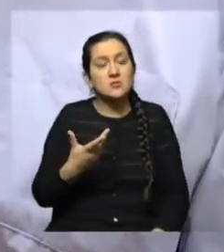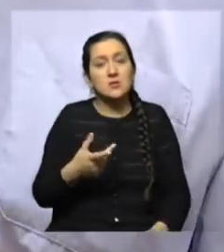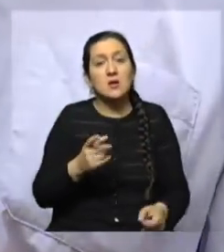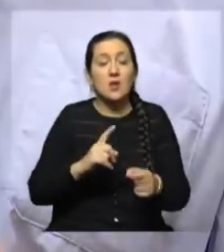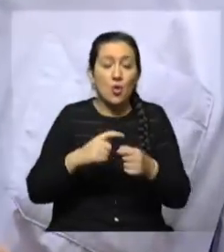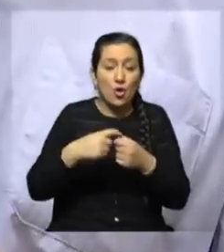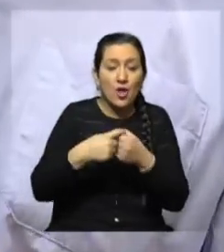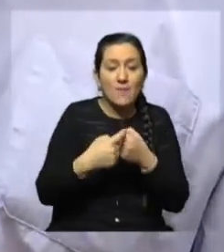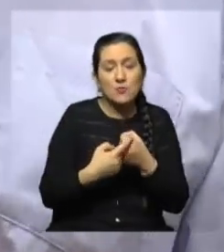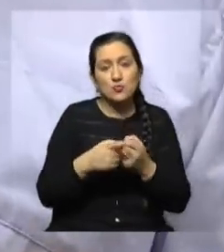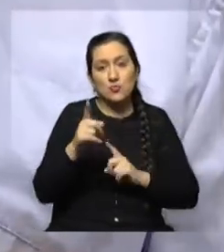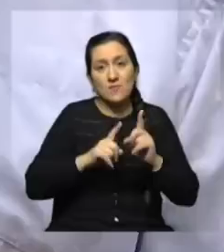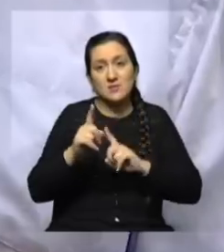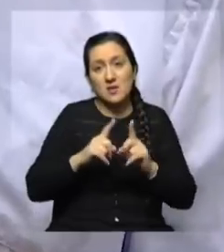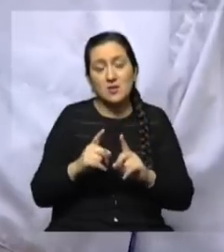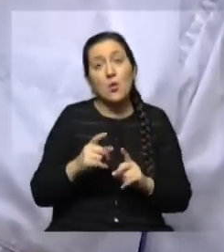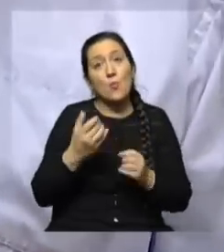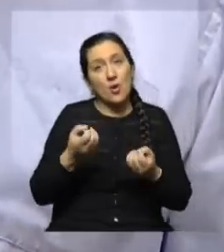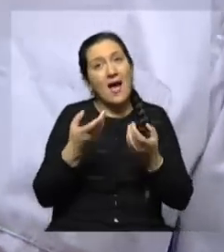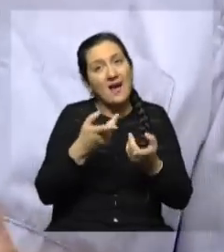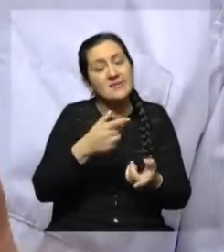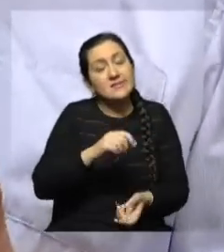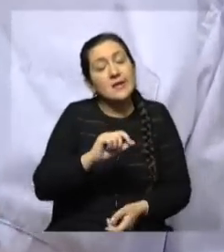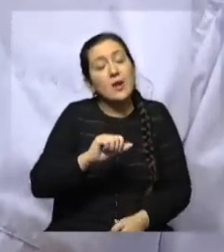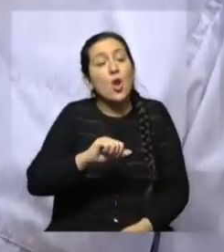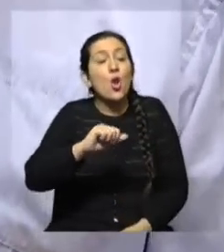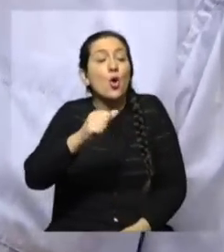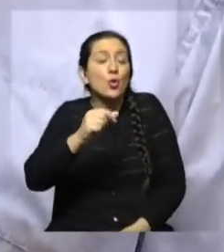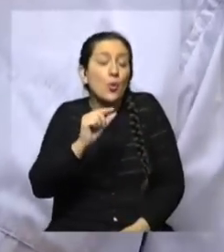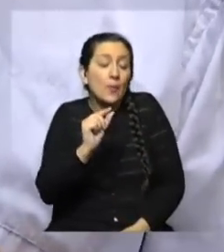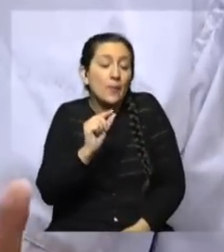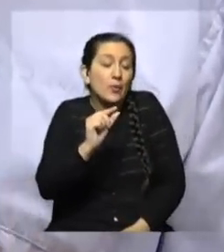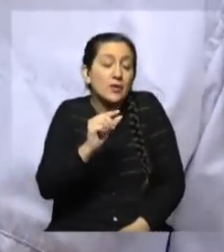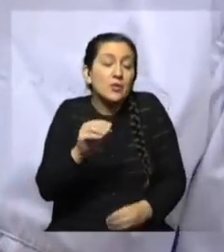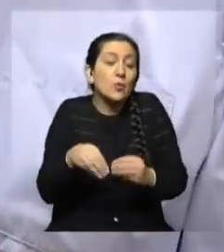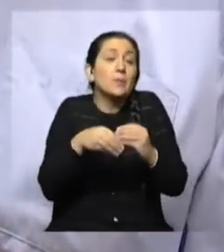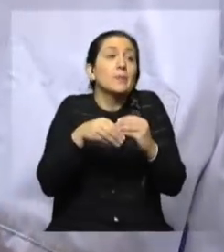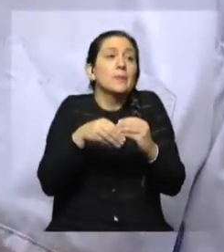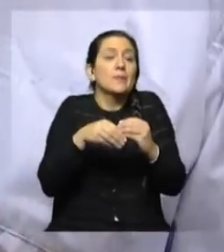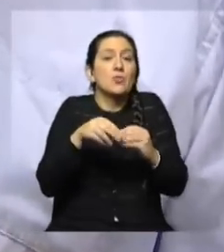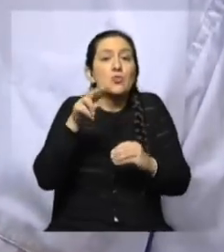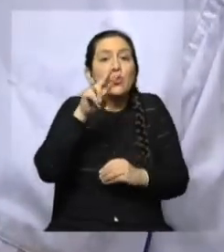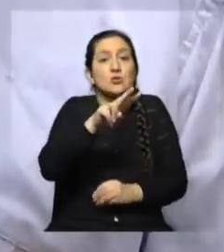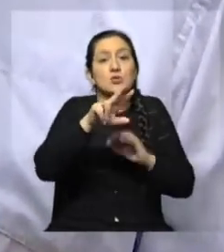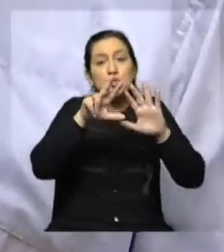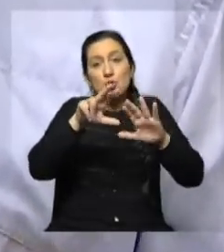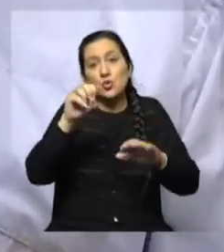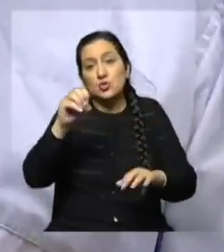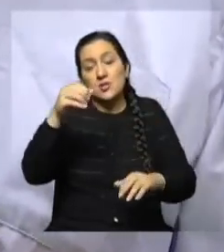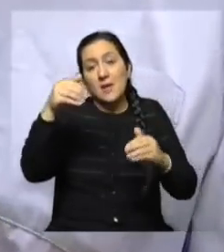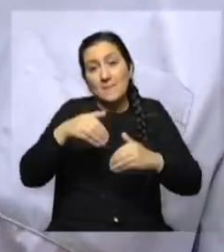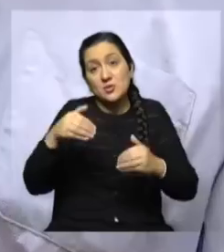gremios universitarios se consiguió mover un poquito la aguja en este sentido en 280 millones de pesos